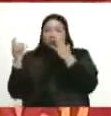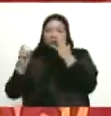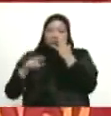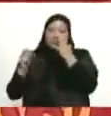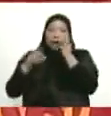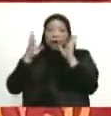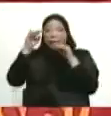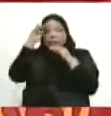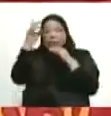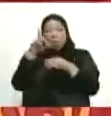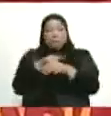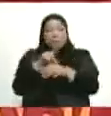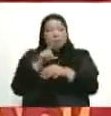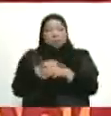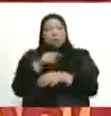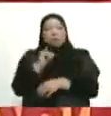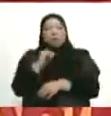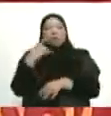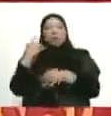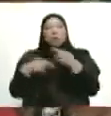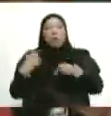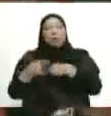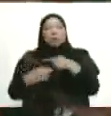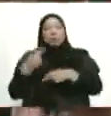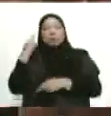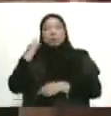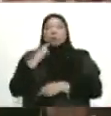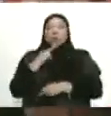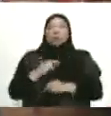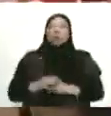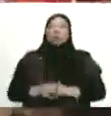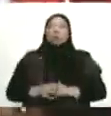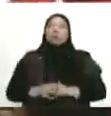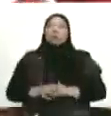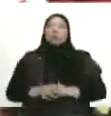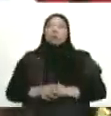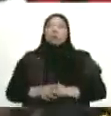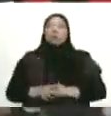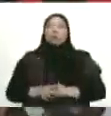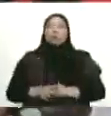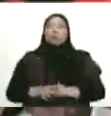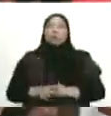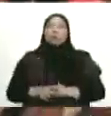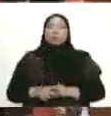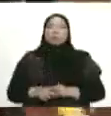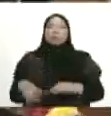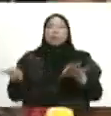necesite la atención médica, ahí tiene que estar la Revolución Bolivariana. Y